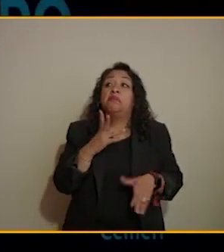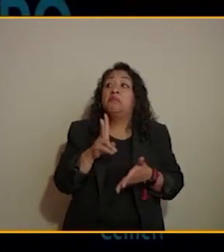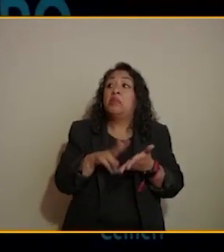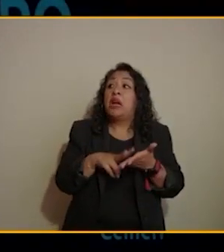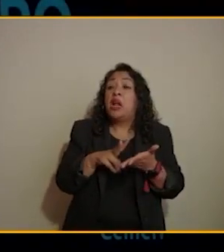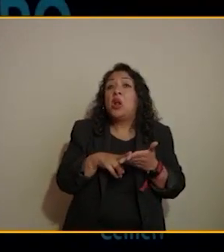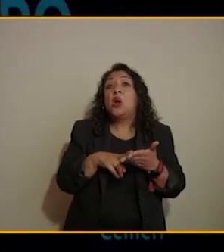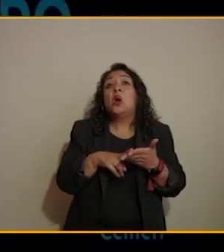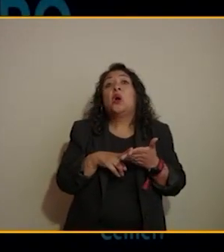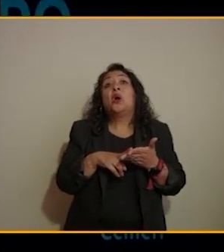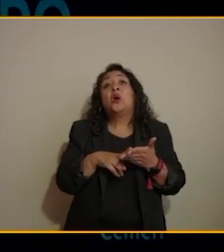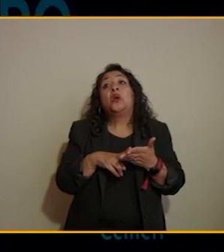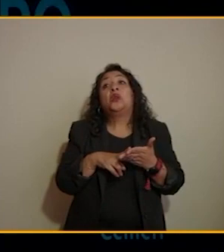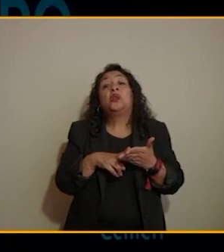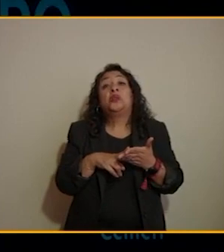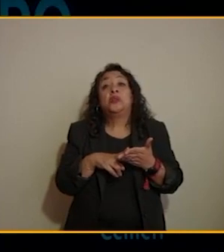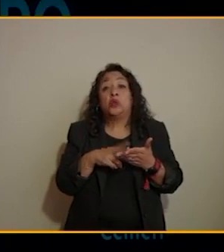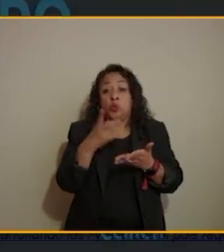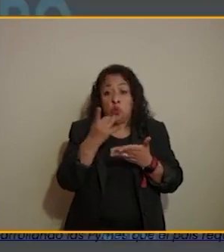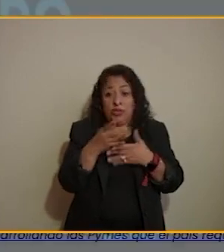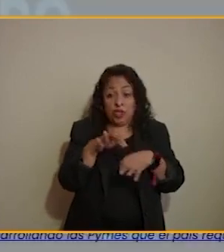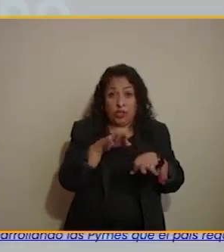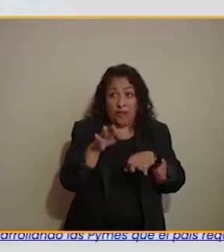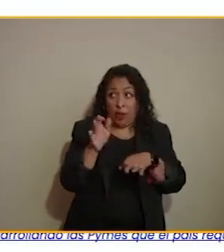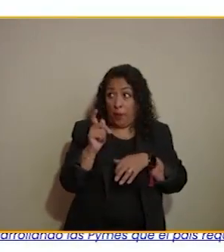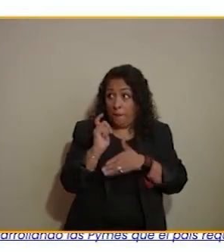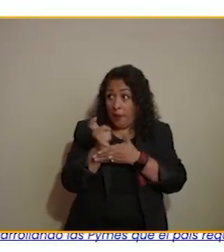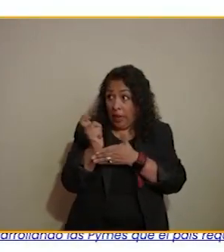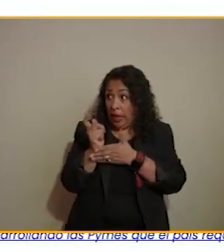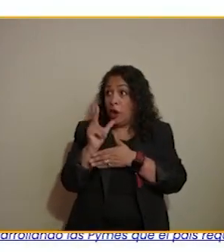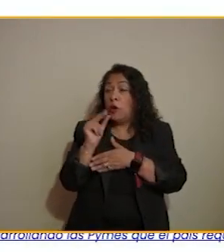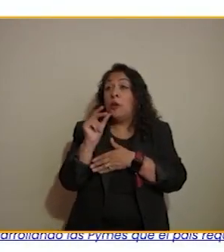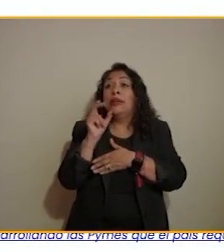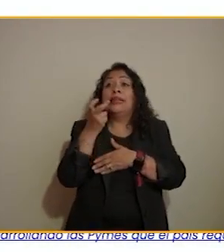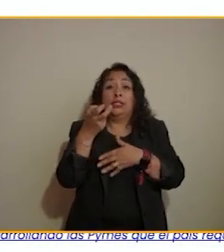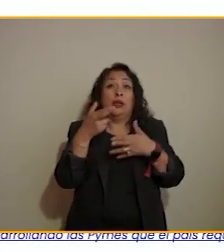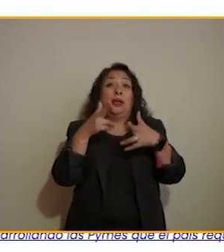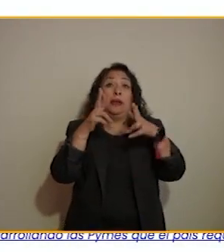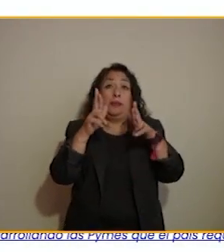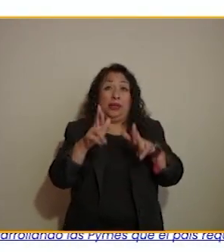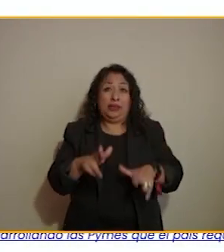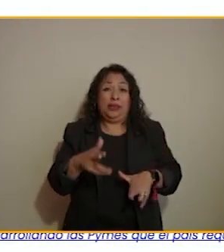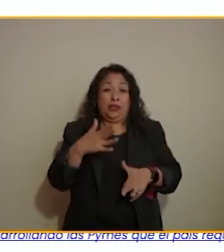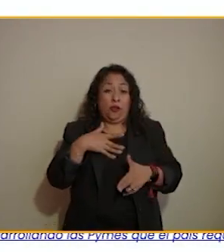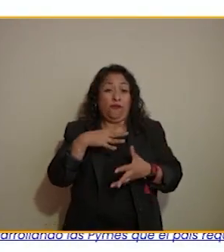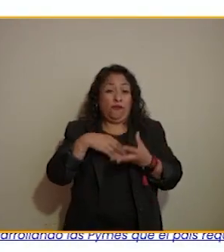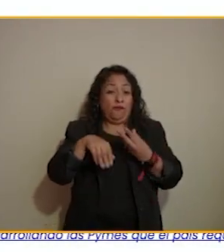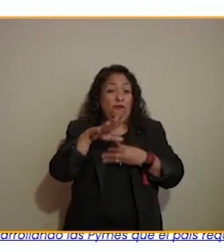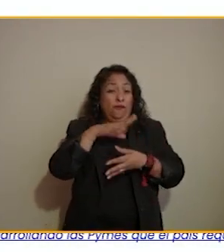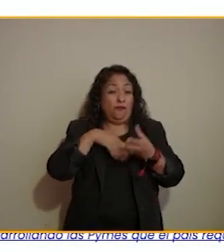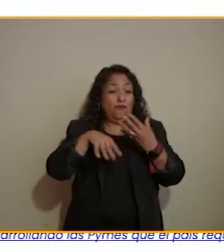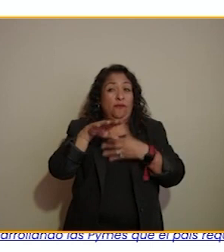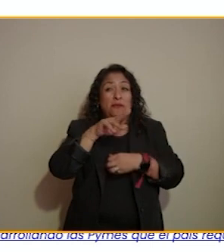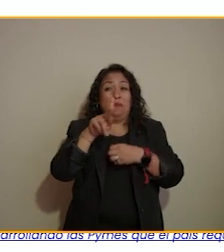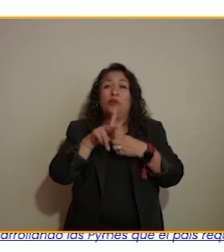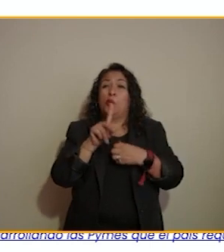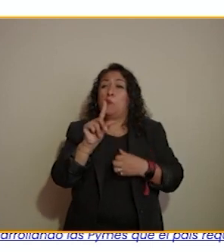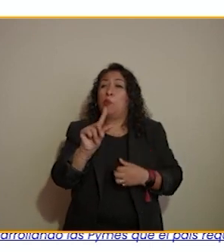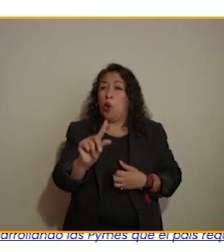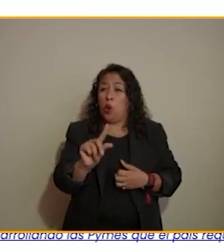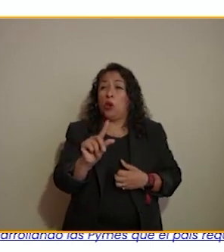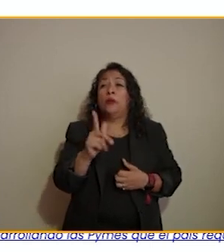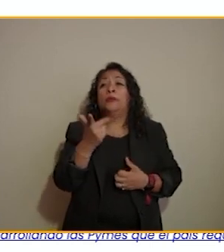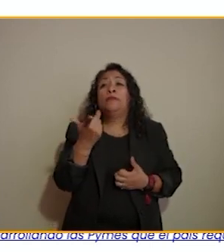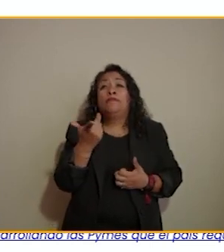de capital, no solo los de trabajo. Esto representa que nuestra productividad como país es muy baja. Y